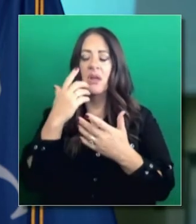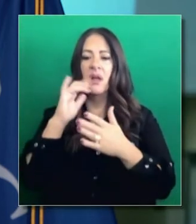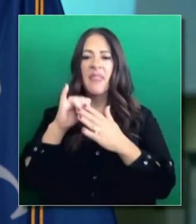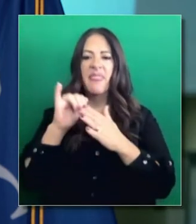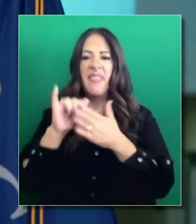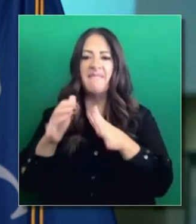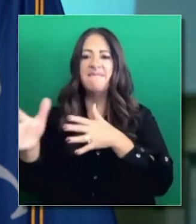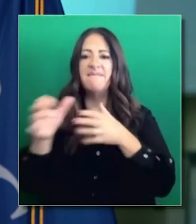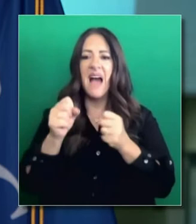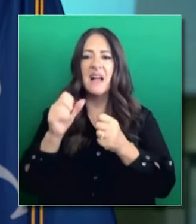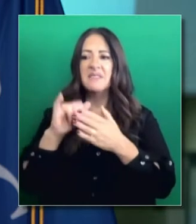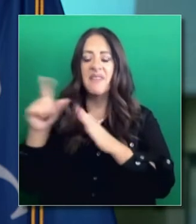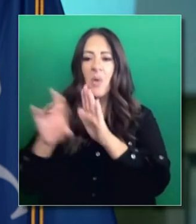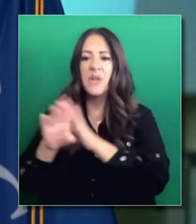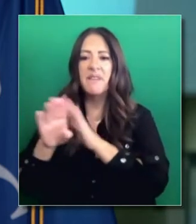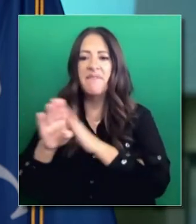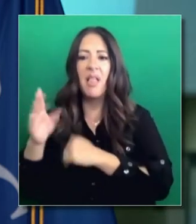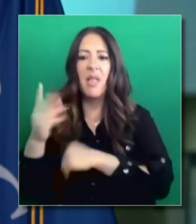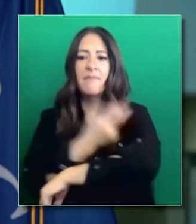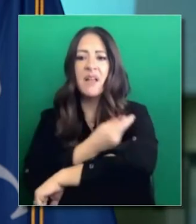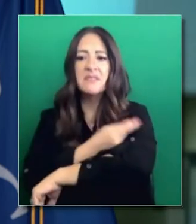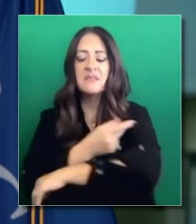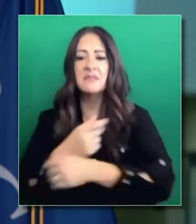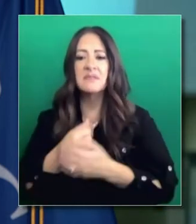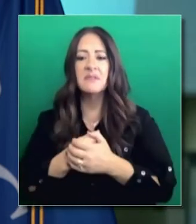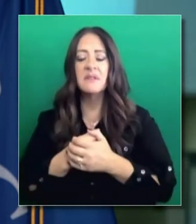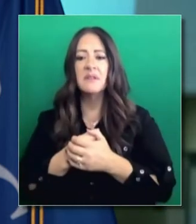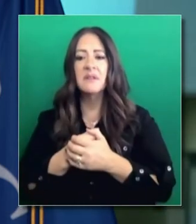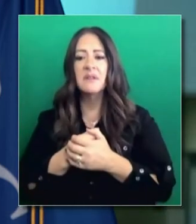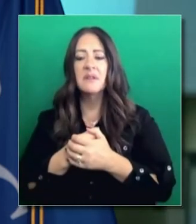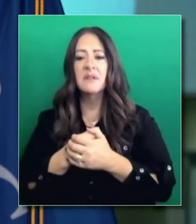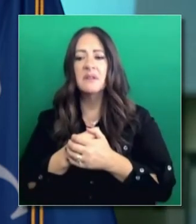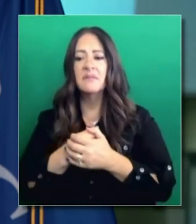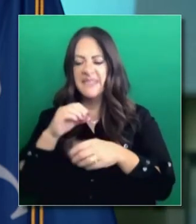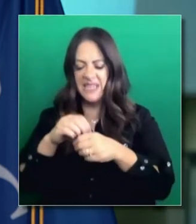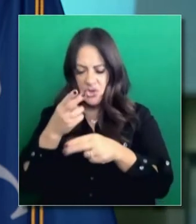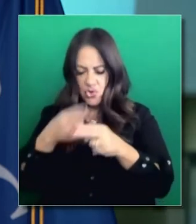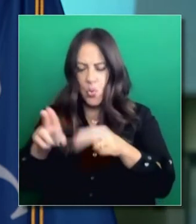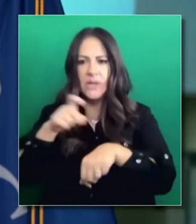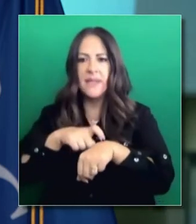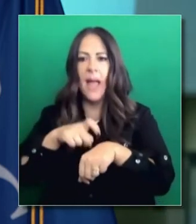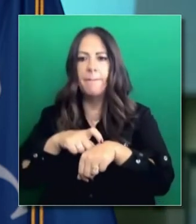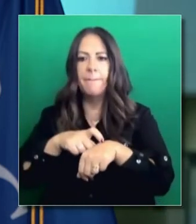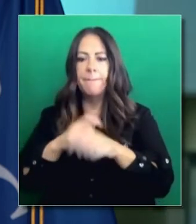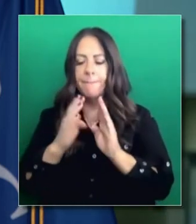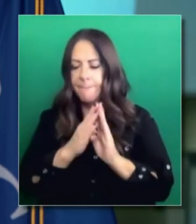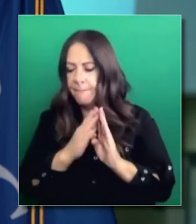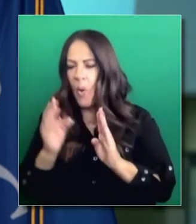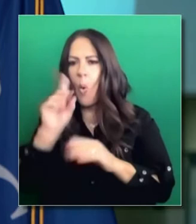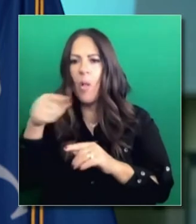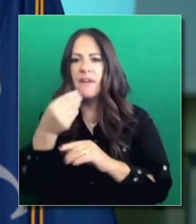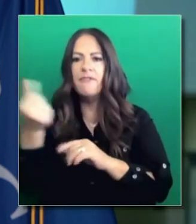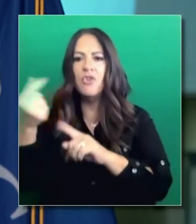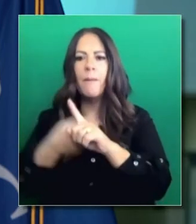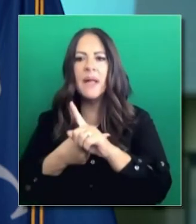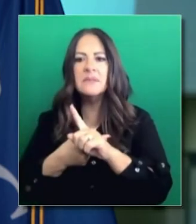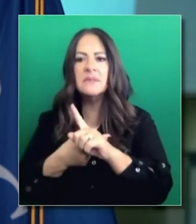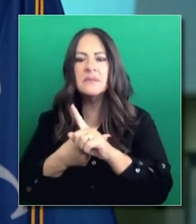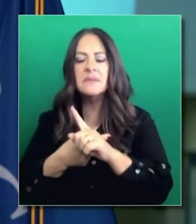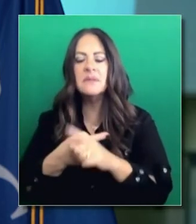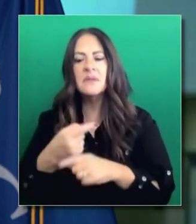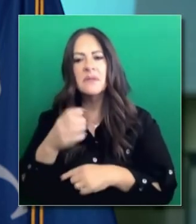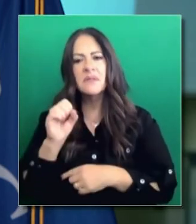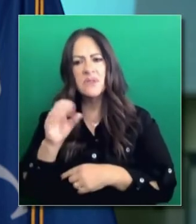de vacunas a americanos en un periodo de tiempo breve. Así que estamos